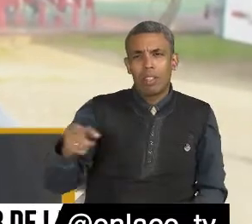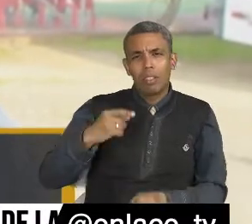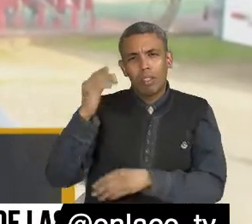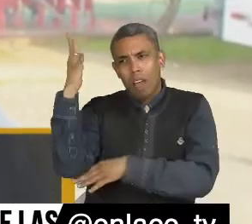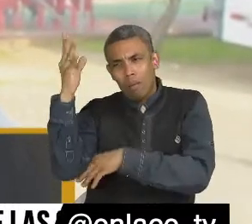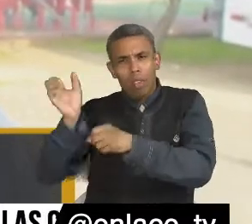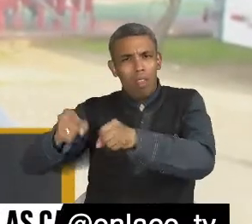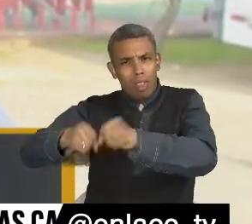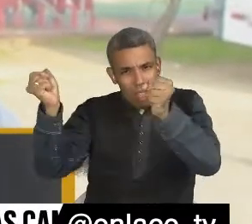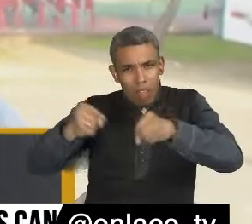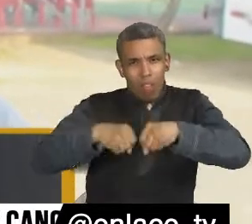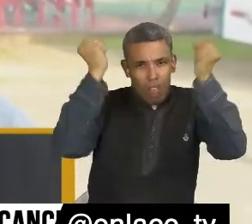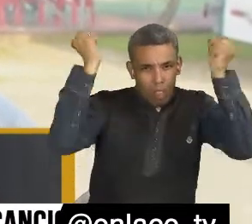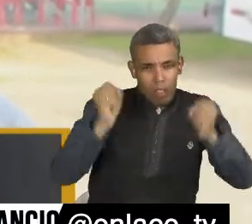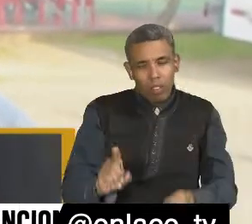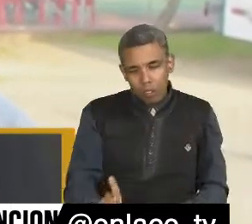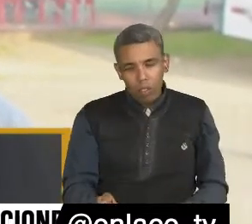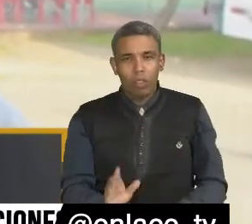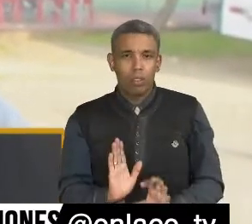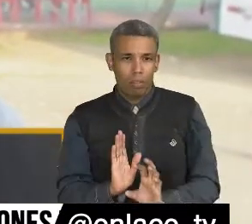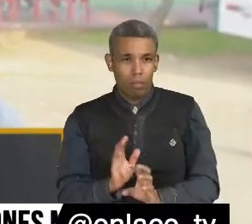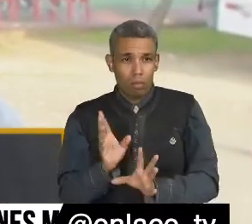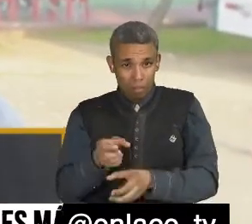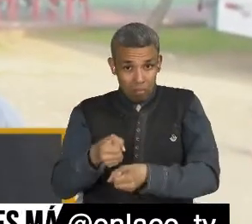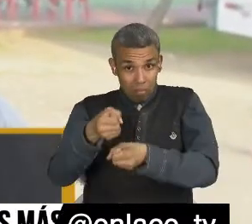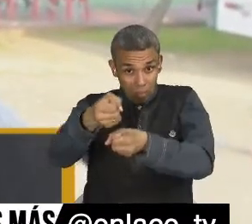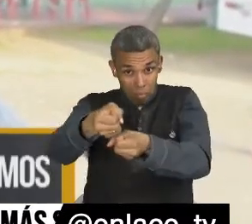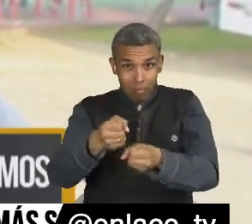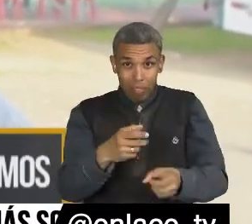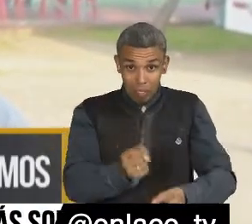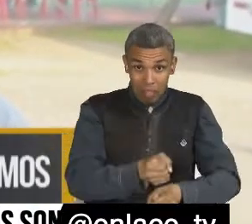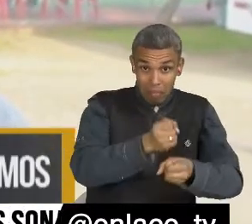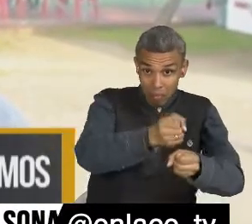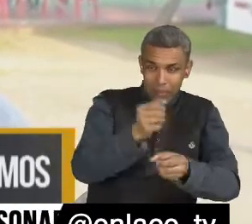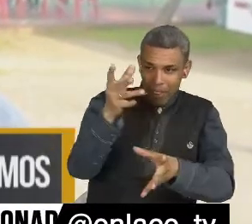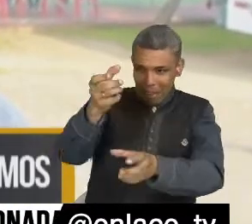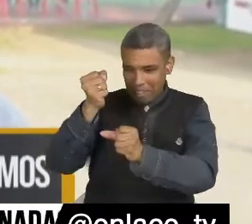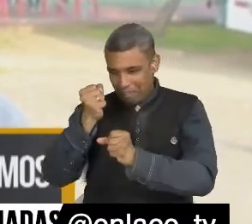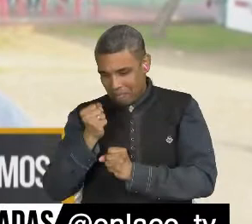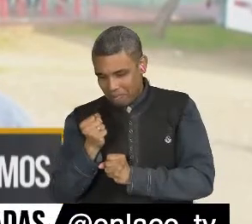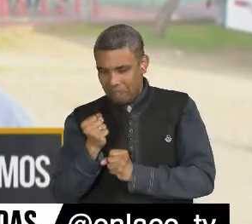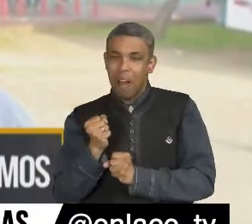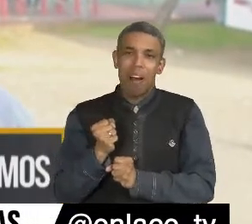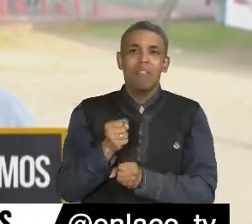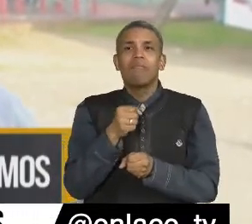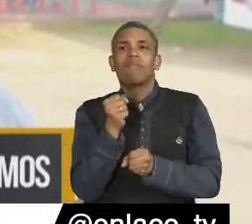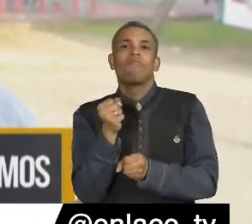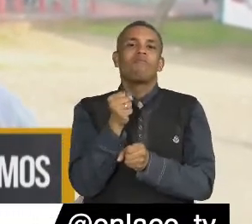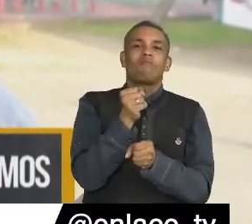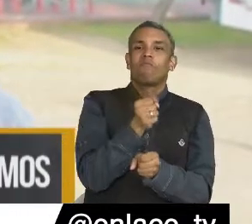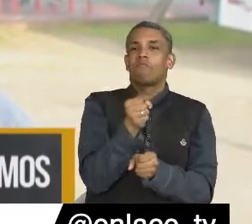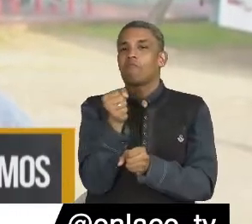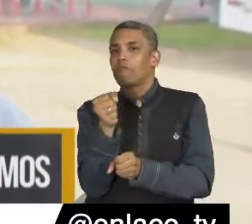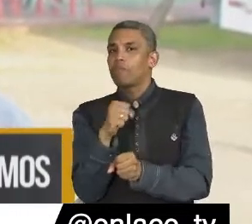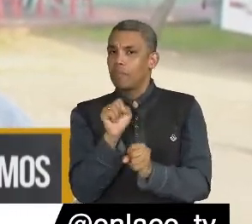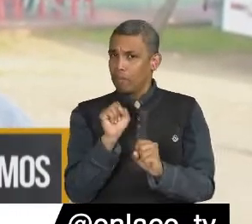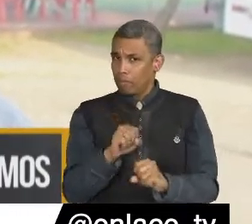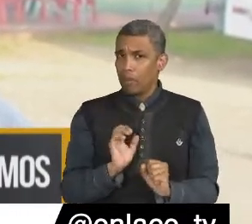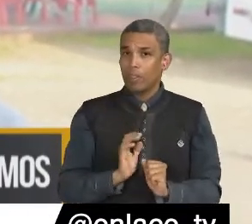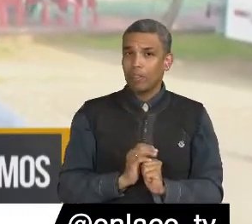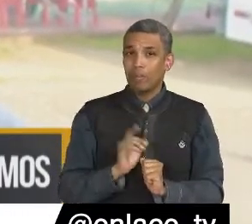terminar la actividad, pues cada una de las personas con unas previas recomendaciones que ese mismo día en el Parque Camilo Torres se les